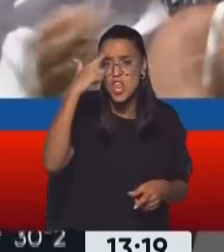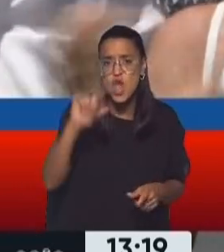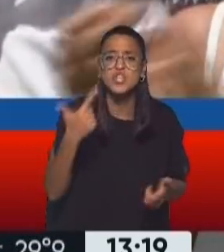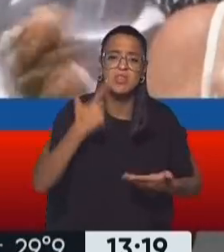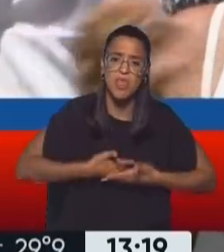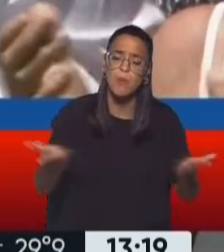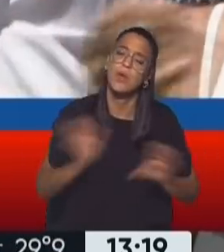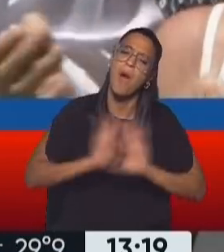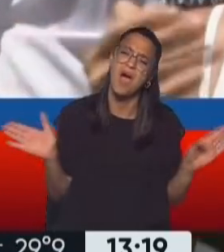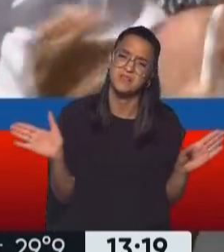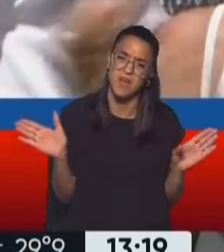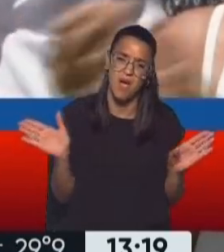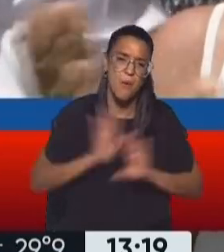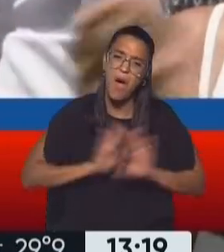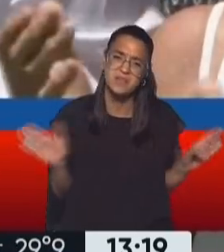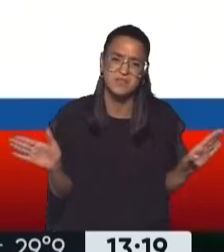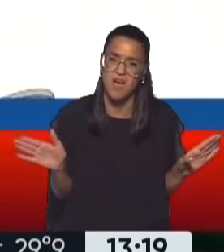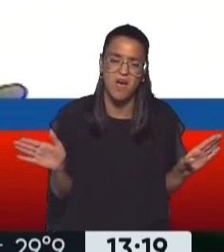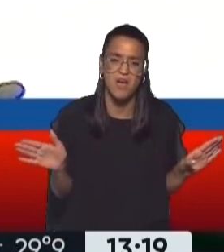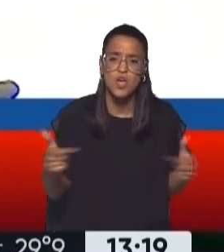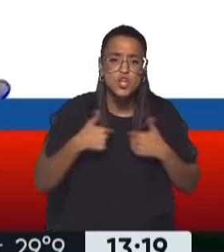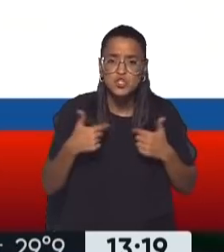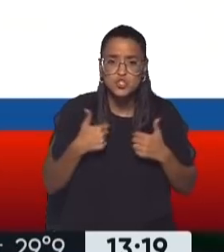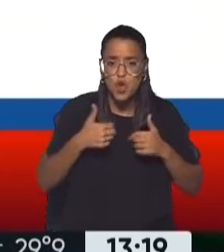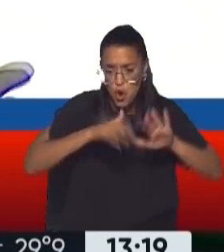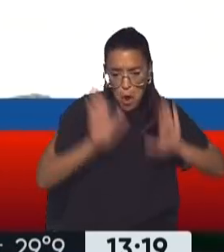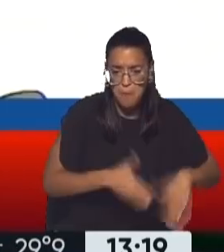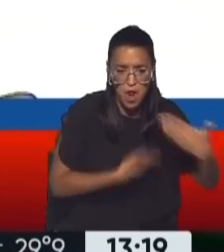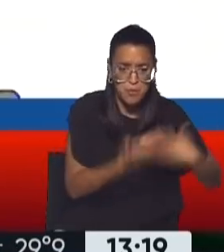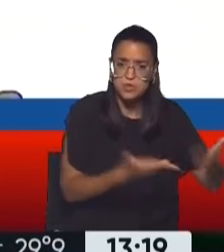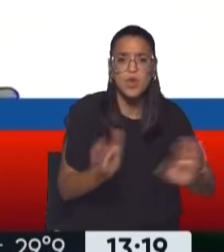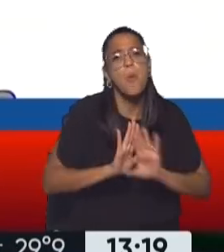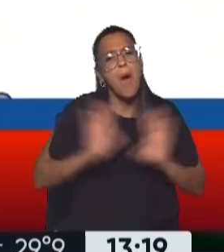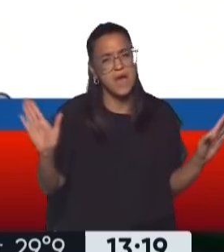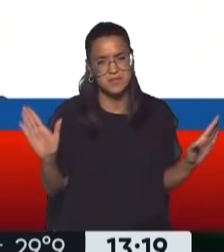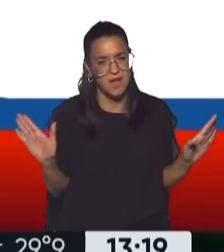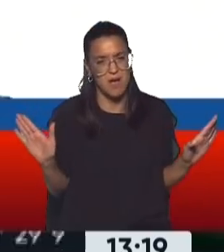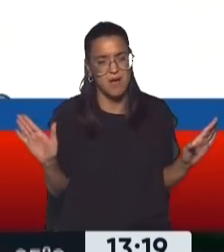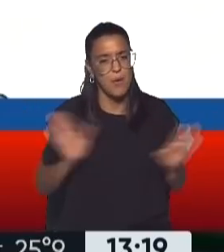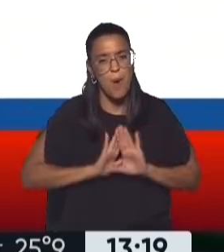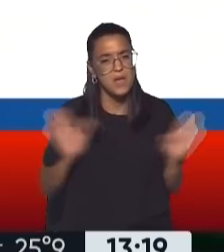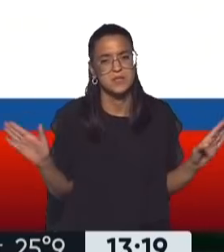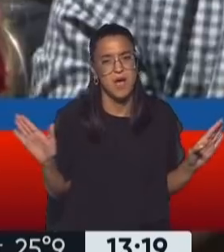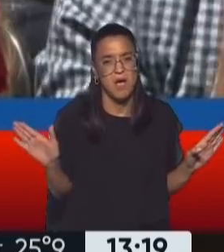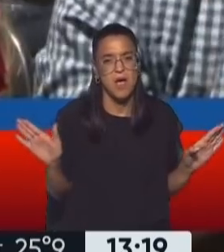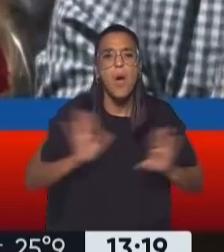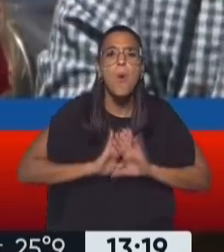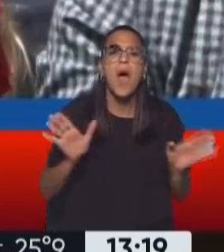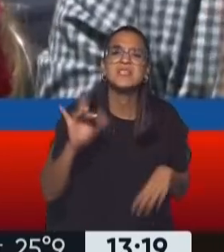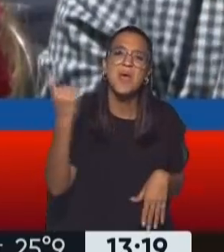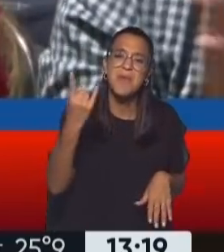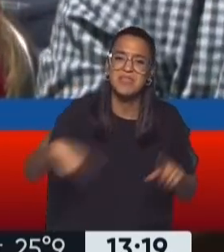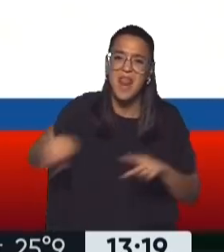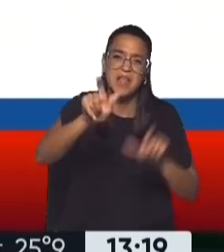muchachos, basta. Y yo no paré ningún proceso. Basta, muchachos, basta. Basta de mentirle a